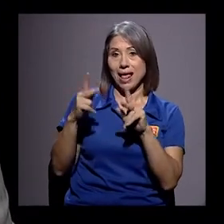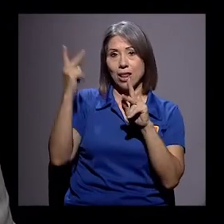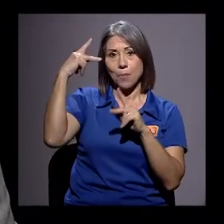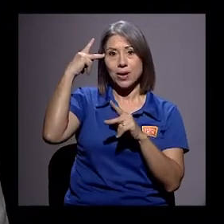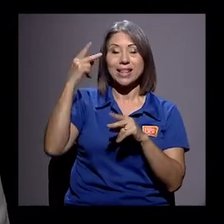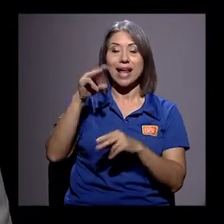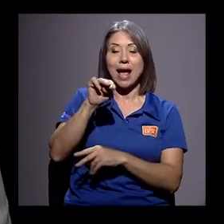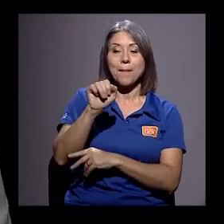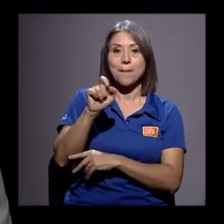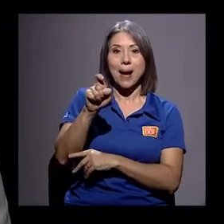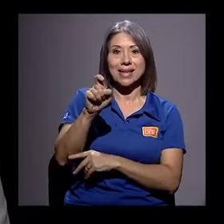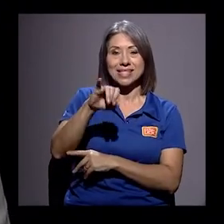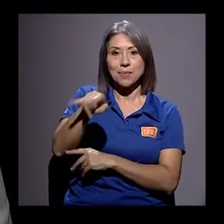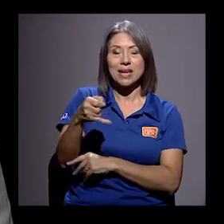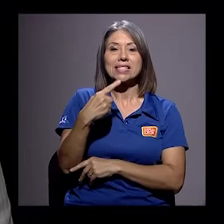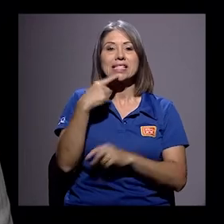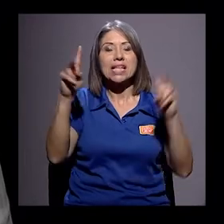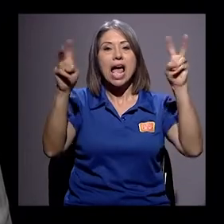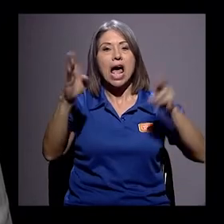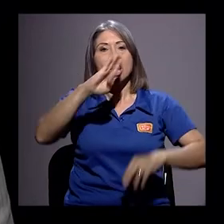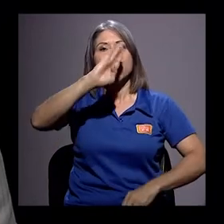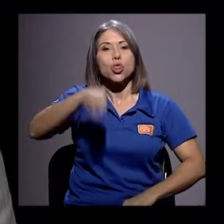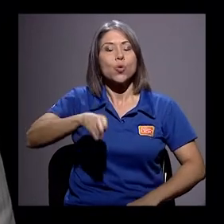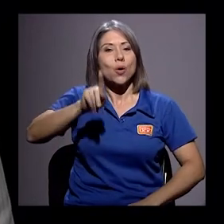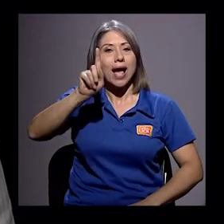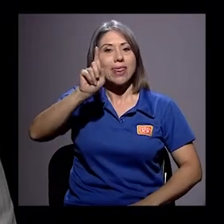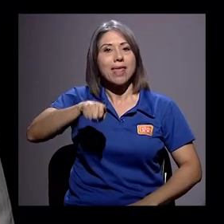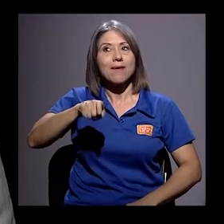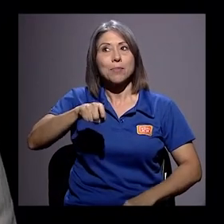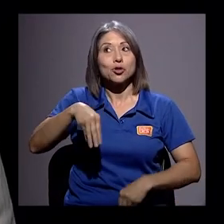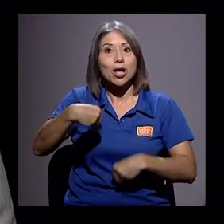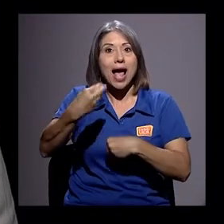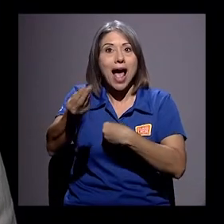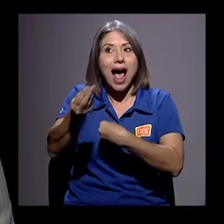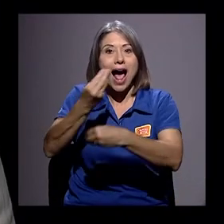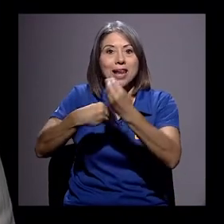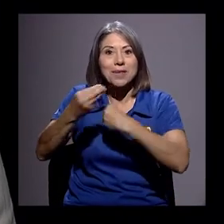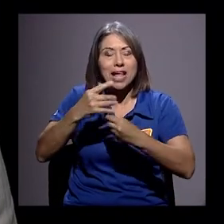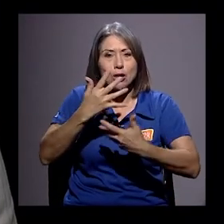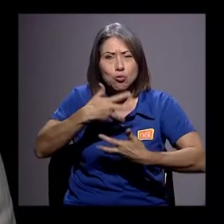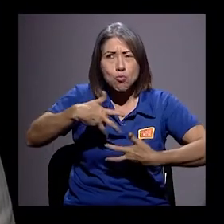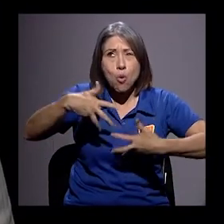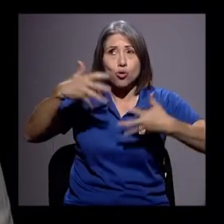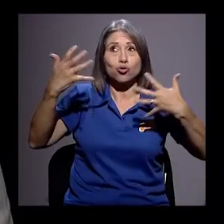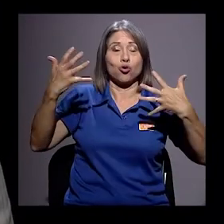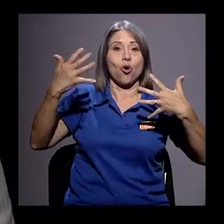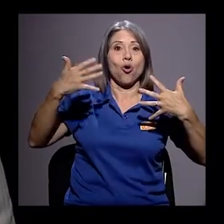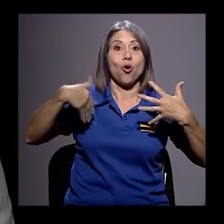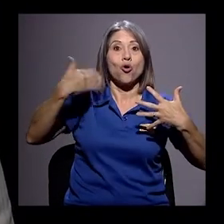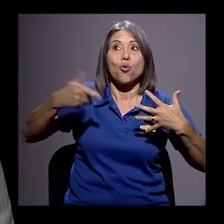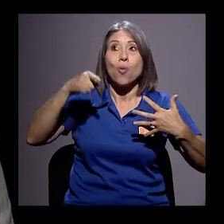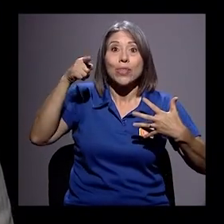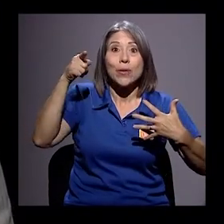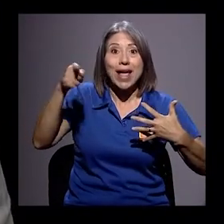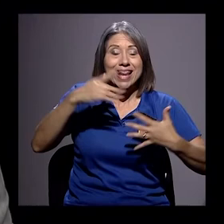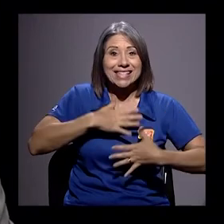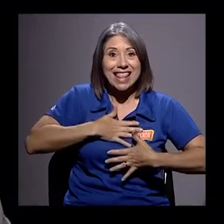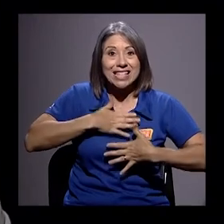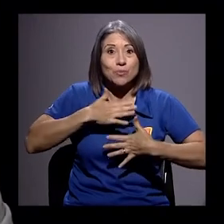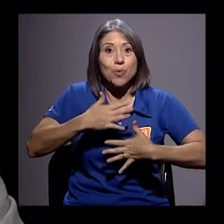jiménez decía que nunca deberíamos de alimentar un monstruo que casualmente cuando esté dispuesto a si sus palabras